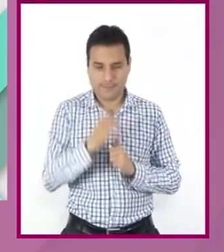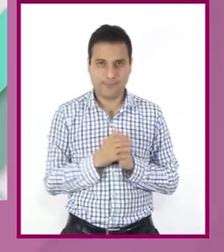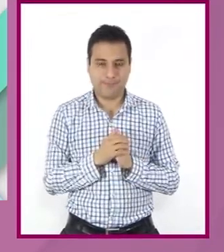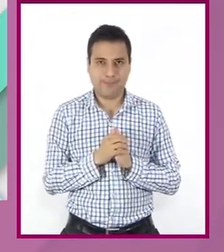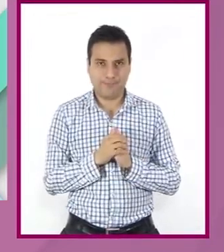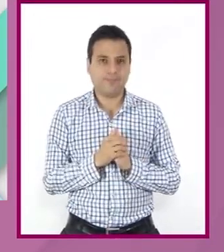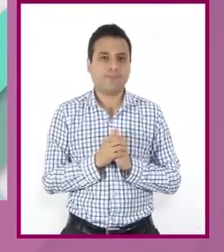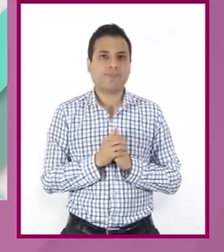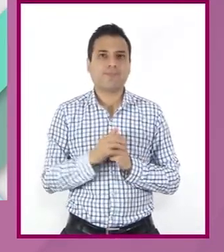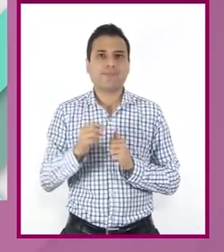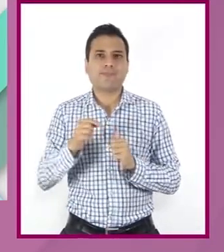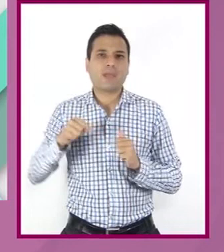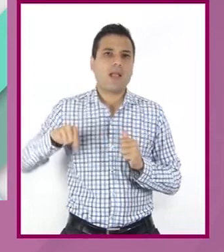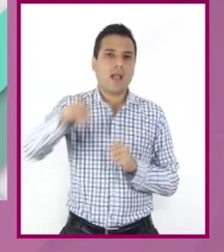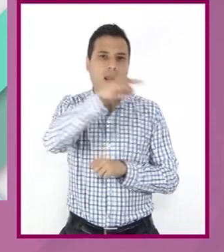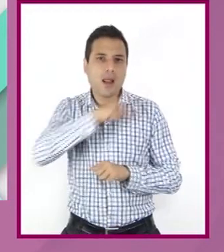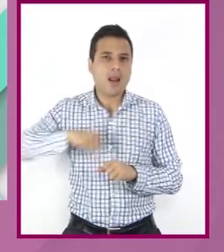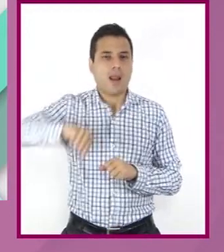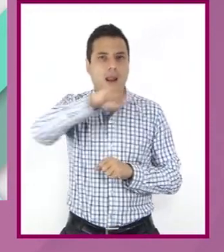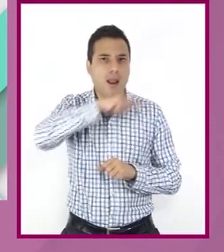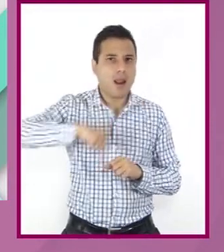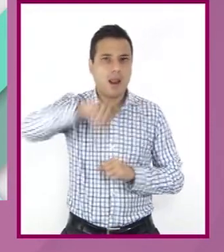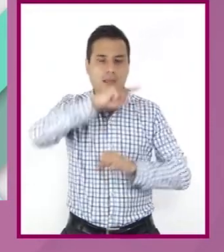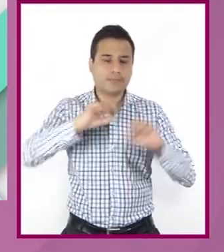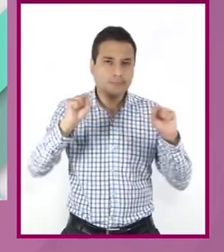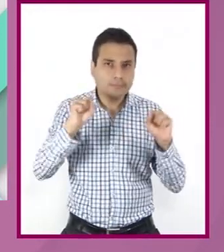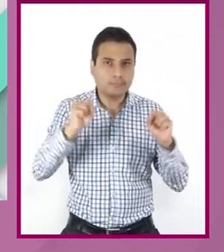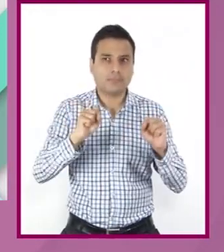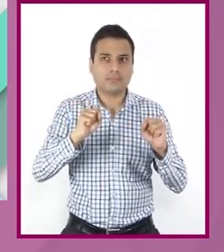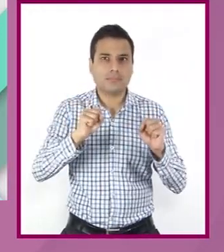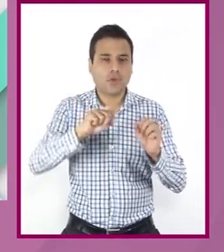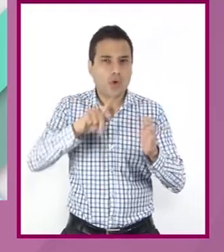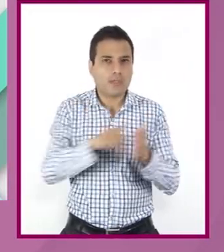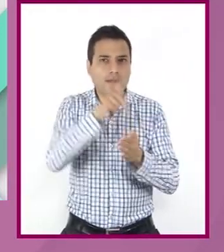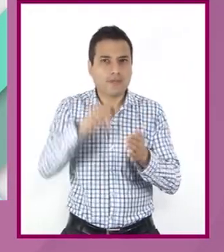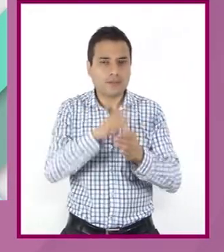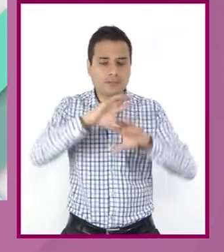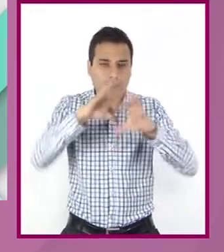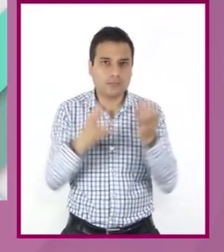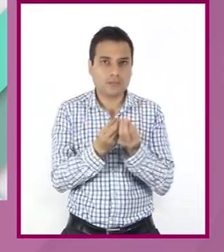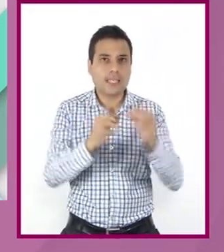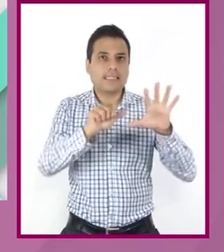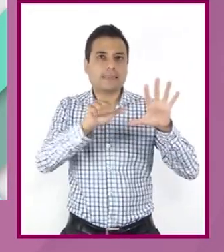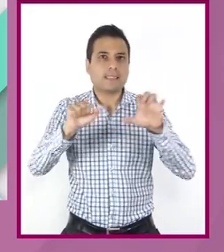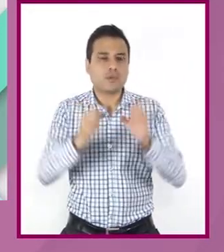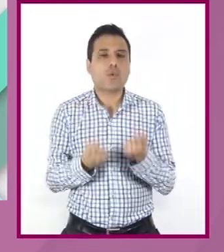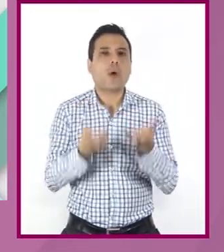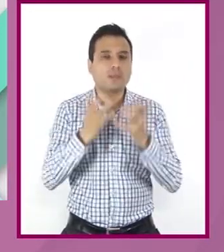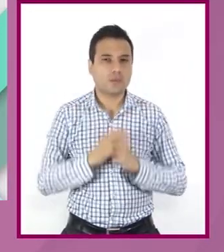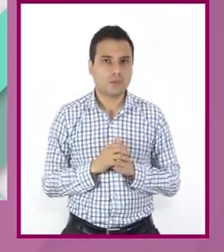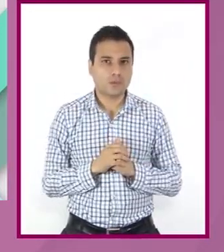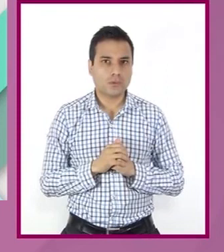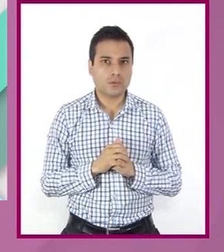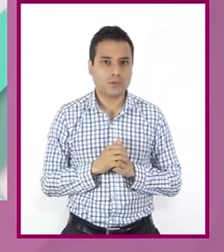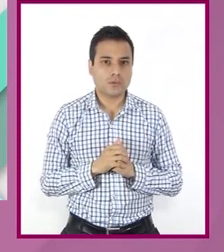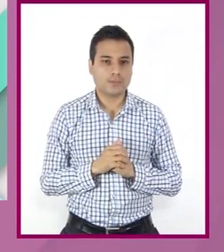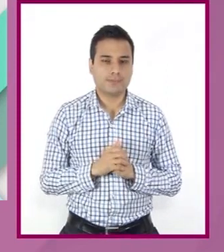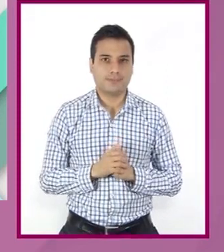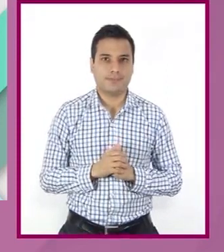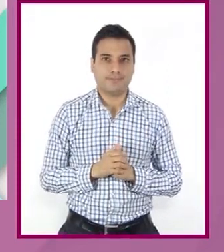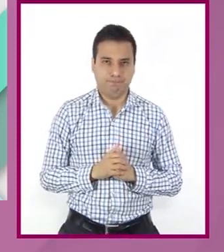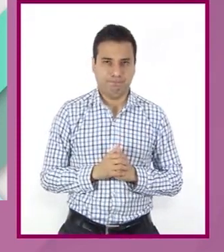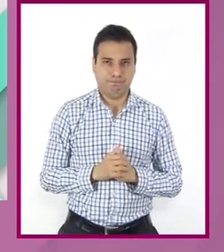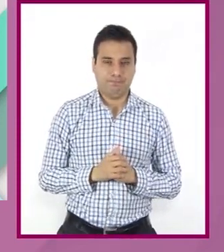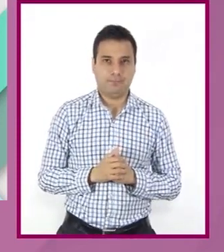vueltas debería darle para conseguir los 600 metros que recorren una vuelta completa alrededor del deportivo? Encontramos